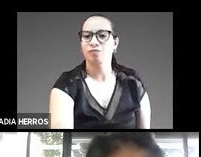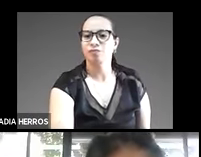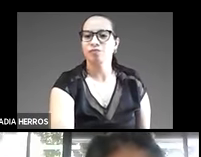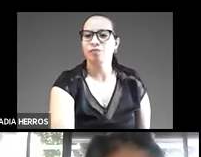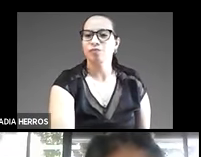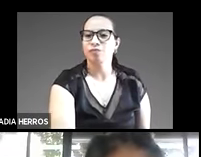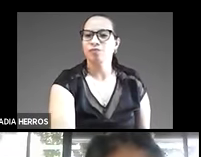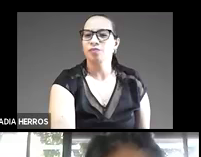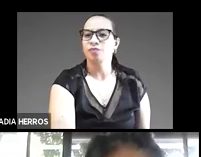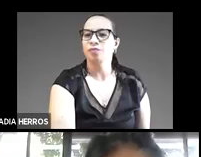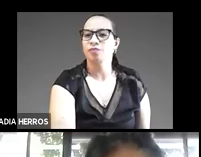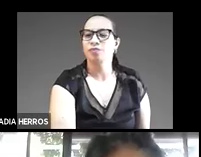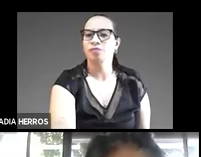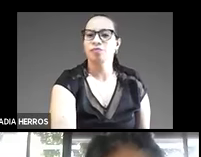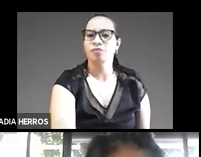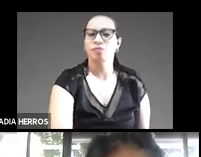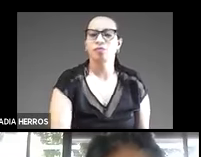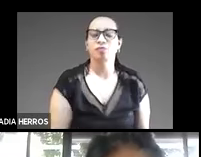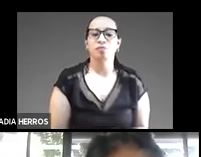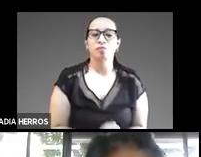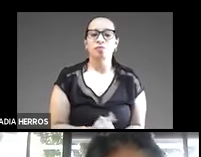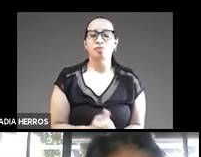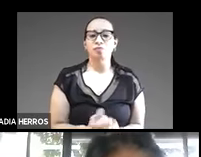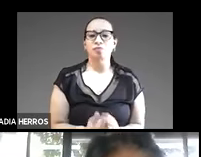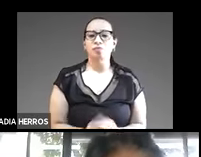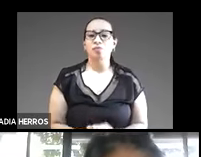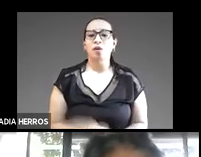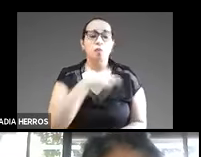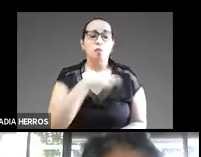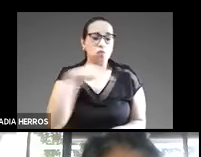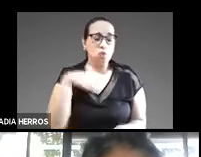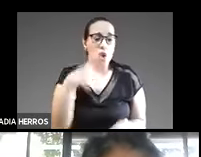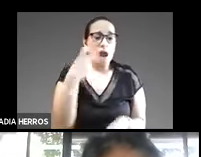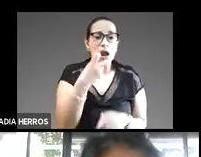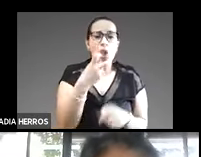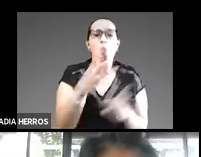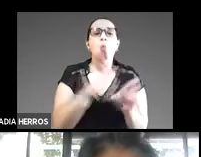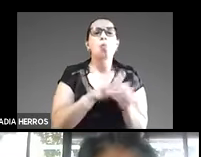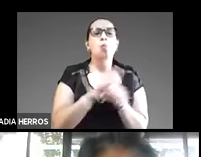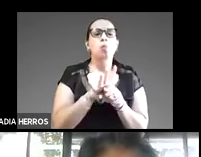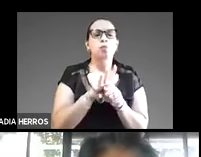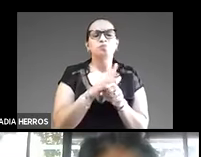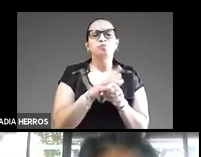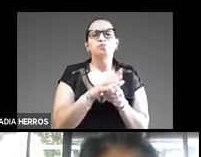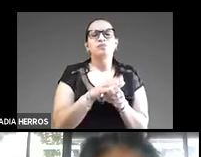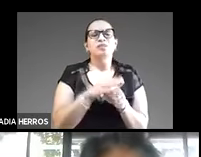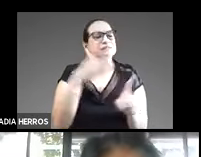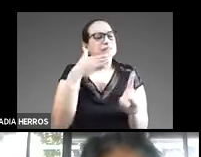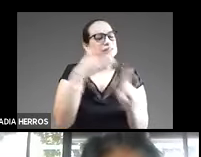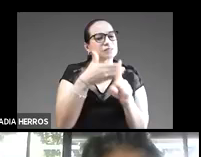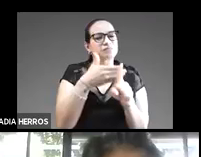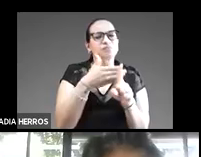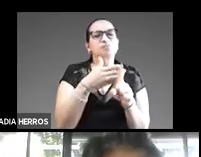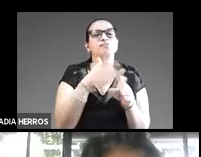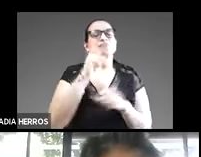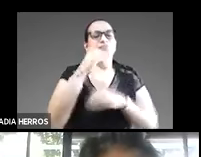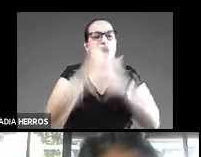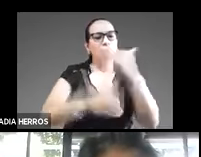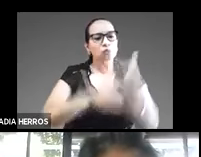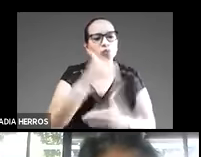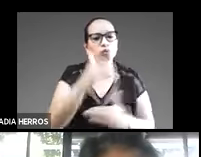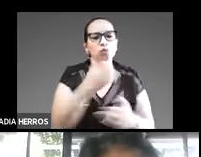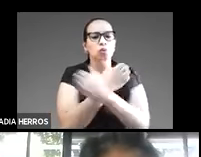para nosotros este planteamiento, digamos, está centrado en procesos